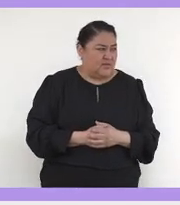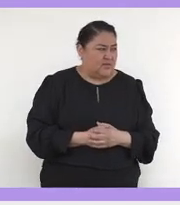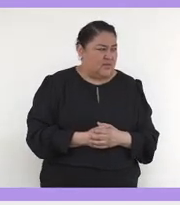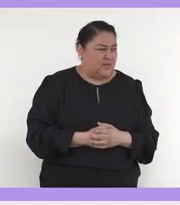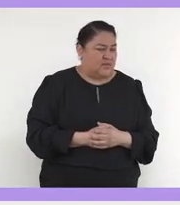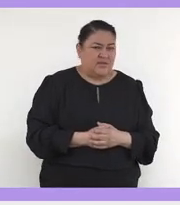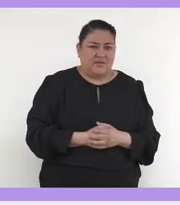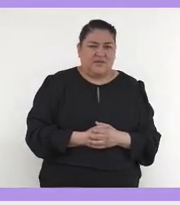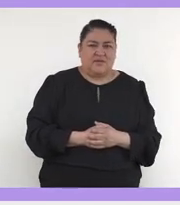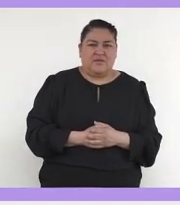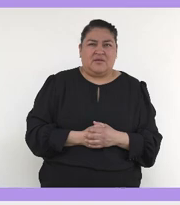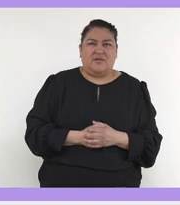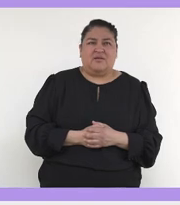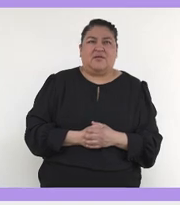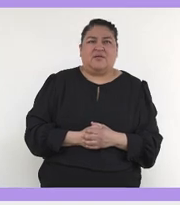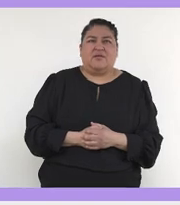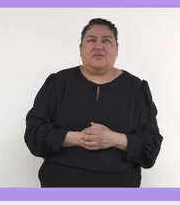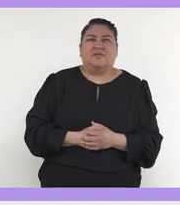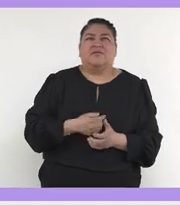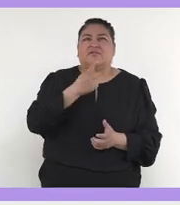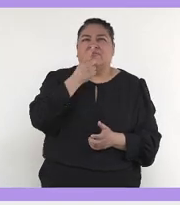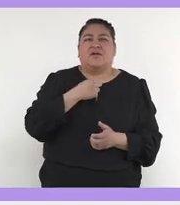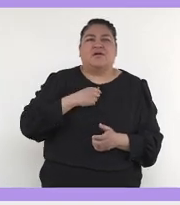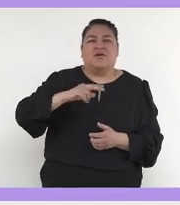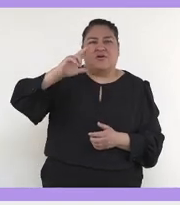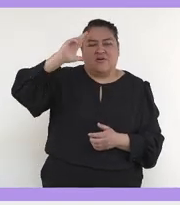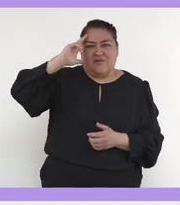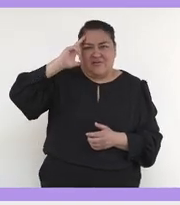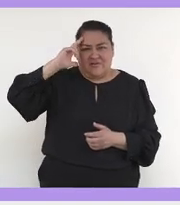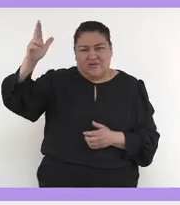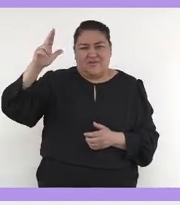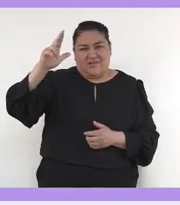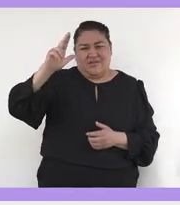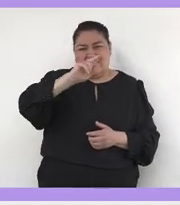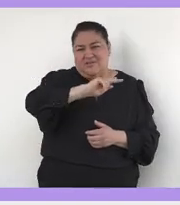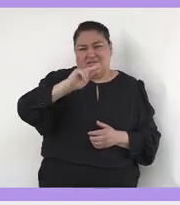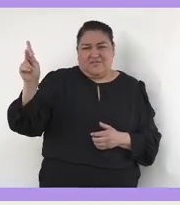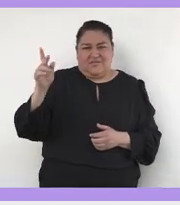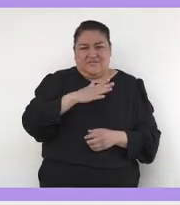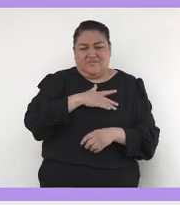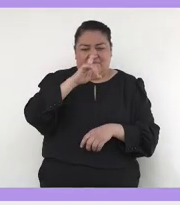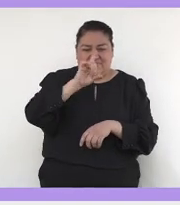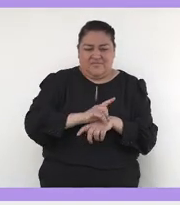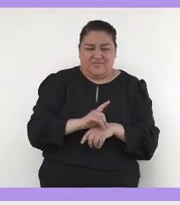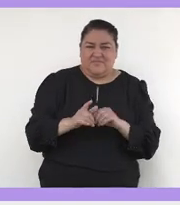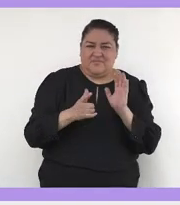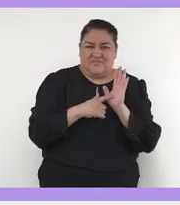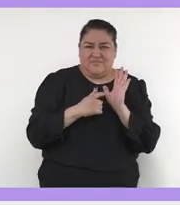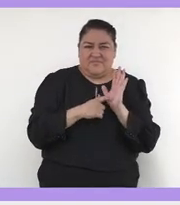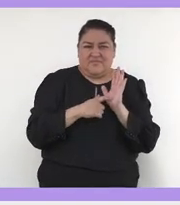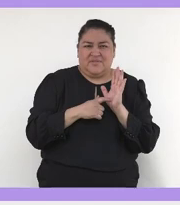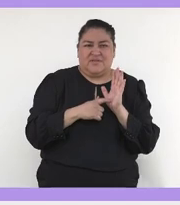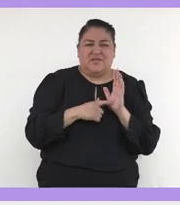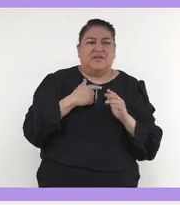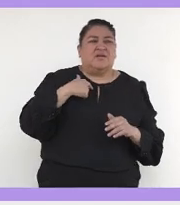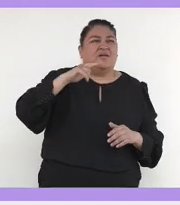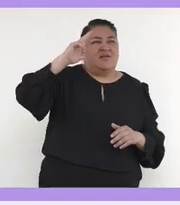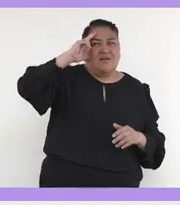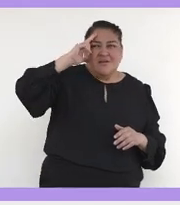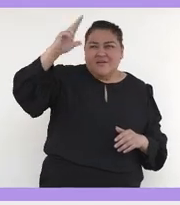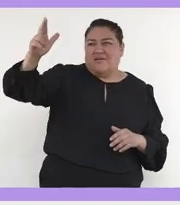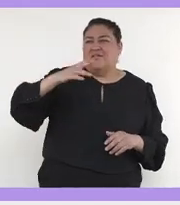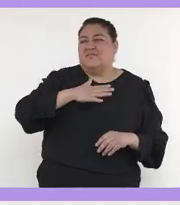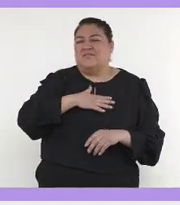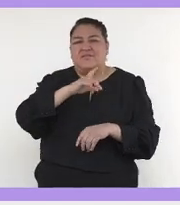Hola a todos y Hola a todos y todas buenos días qué creen que esto lo podemos decir de otra manera y podemos decir Hola y buenos días